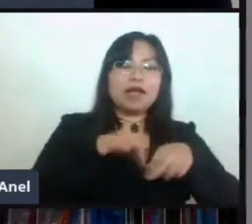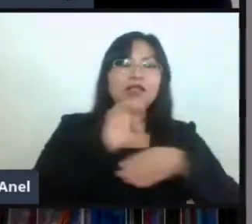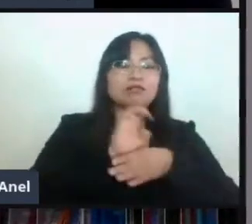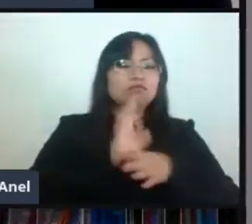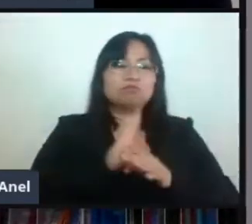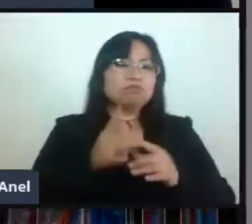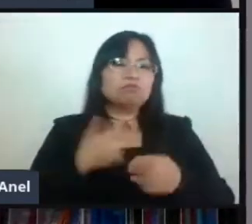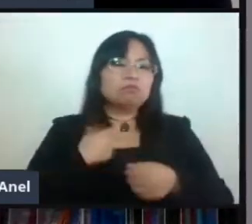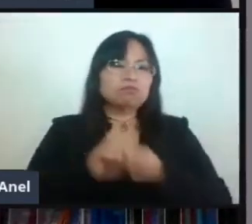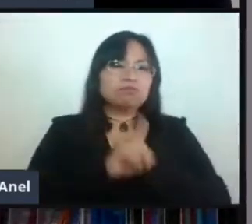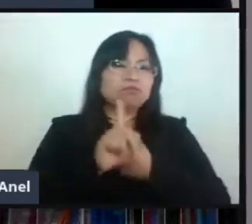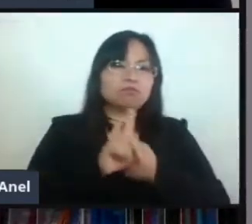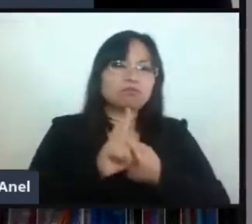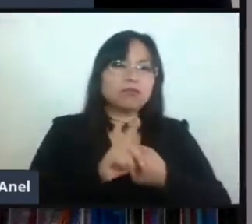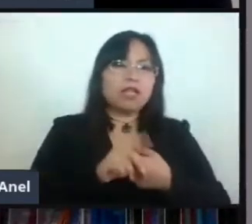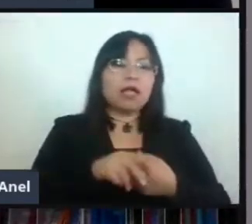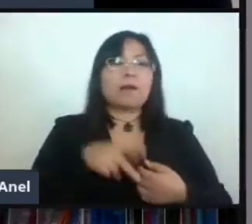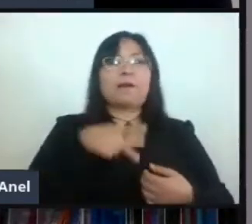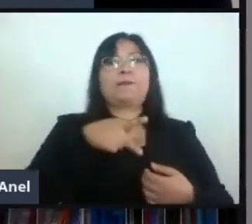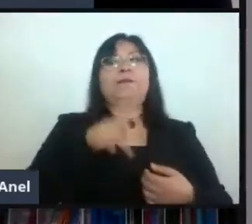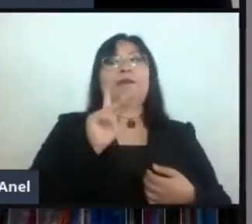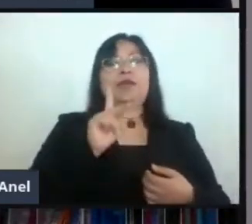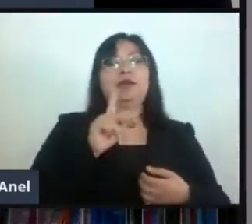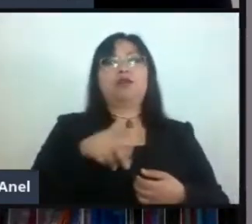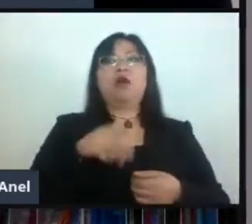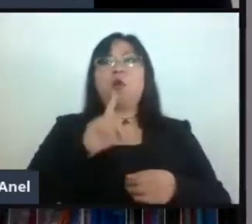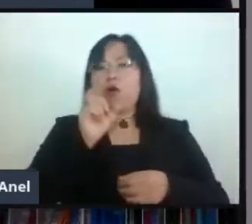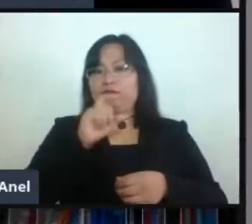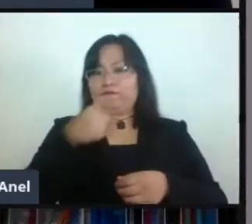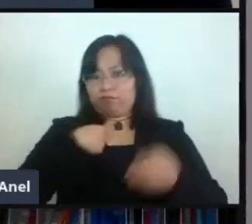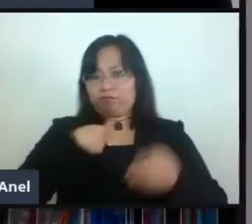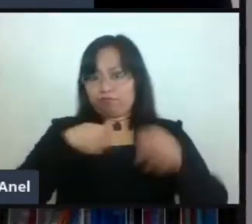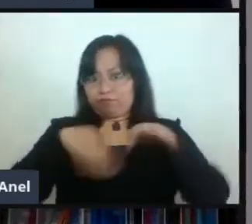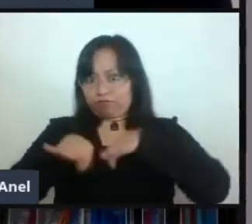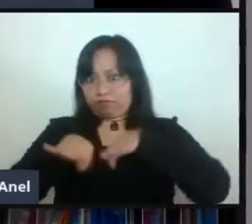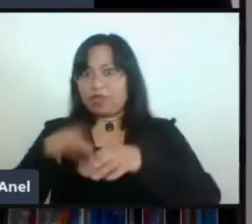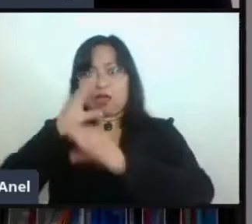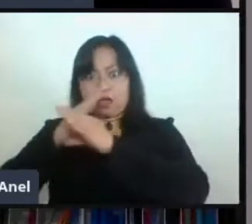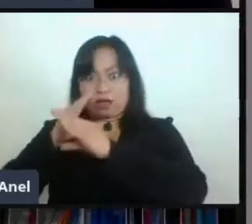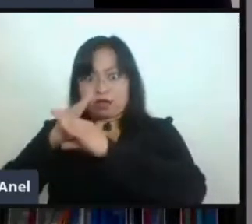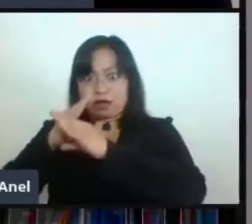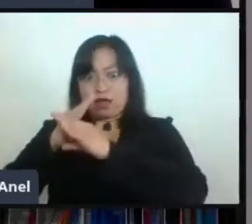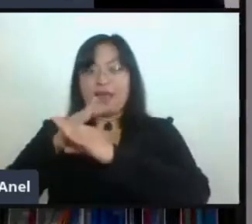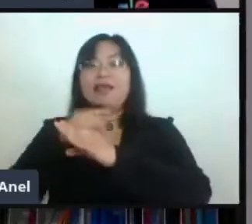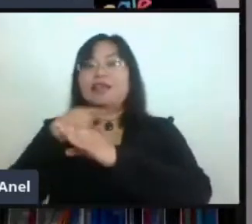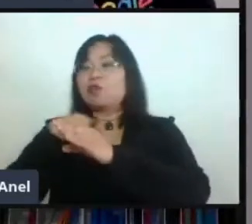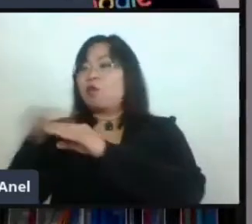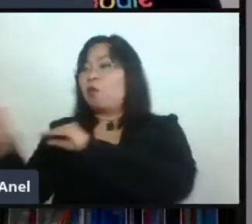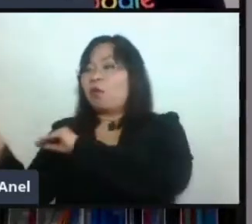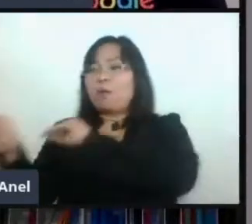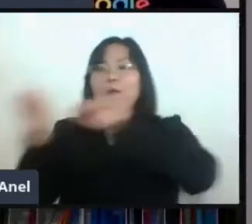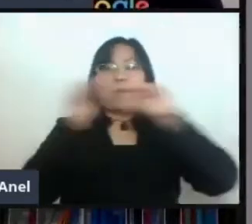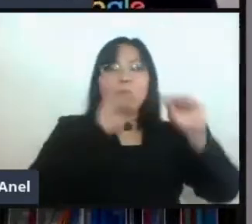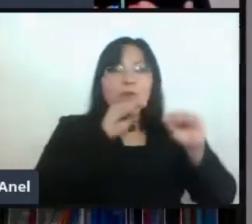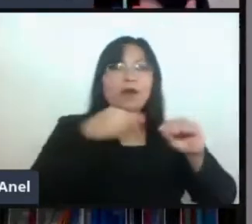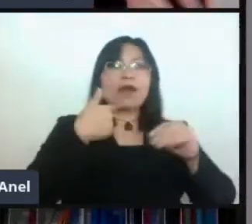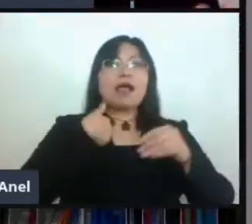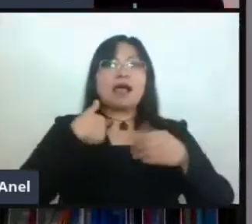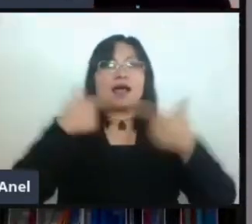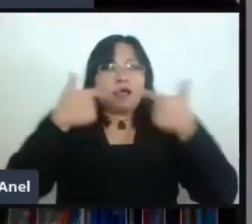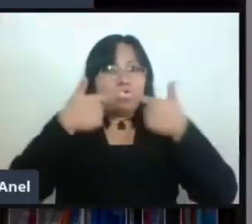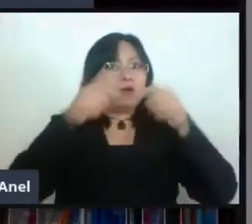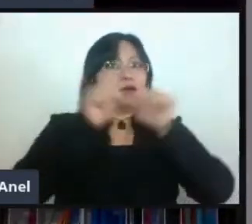este formulario desde mi Drive, sí tendría que configurar cuestionario, ¿de acuerdo? Oye, Eli, por ejemplo, a